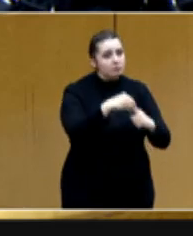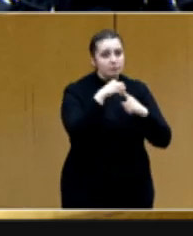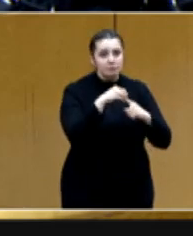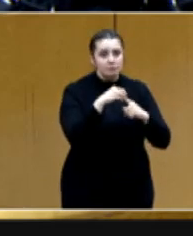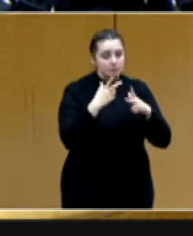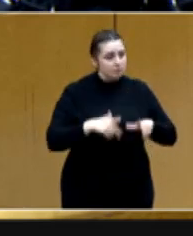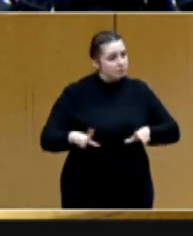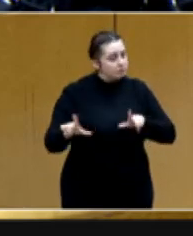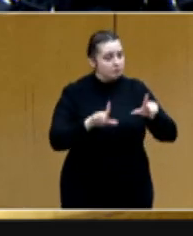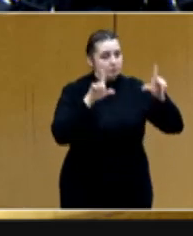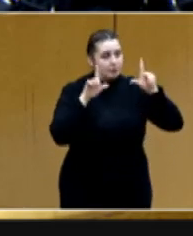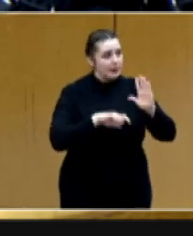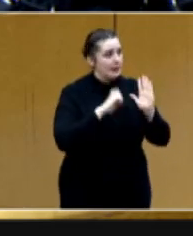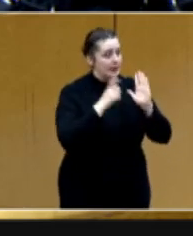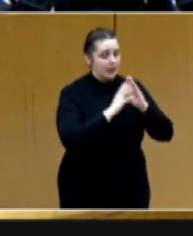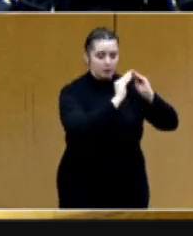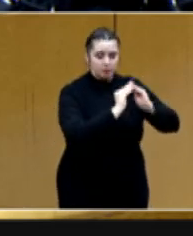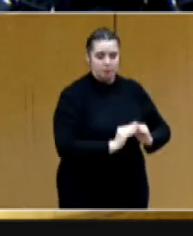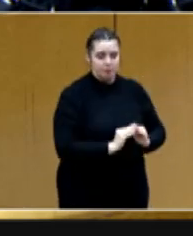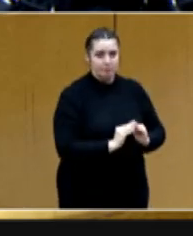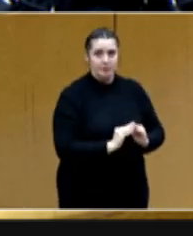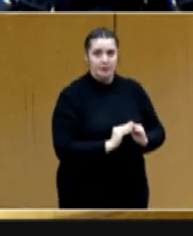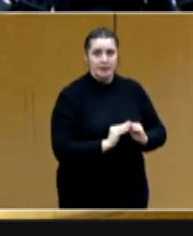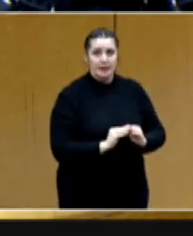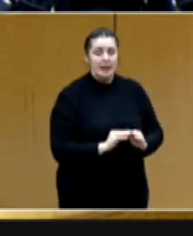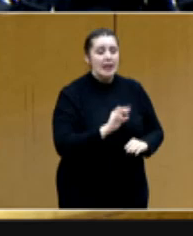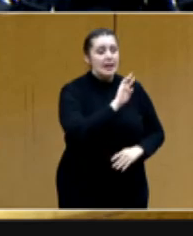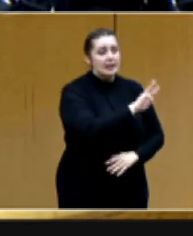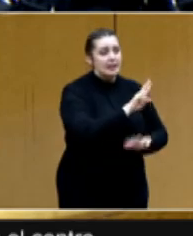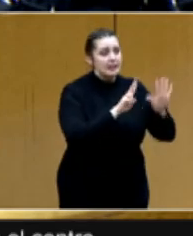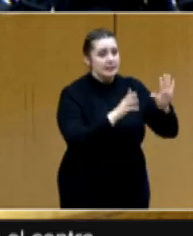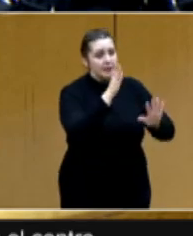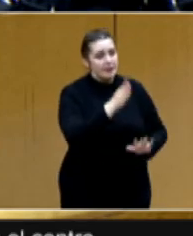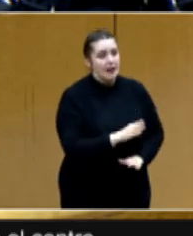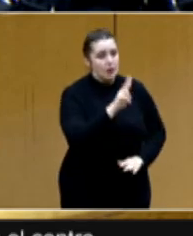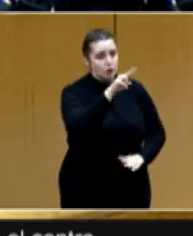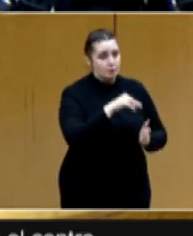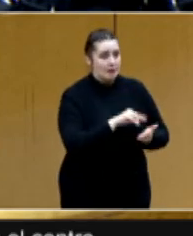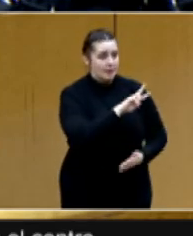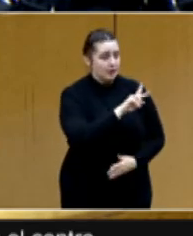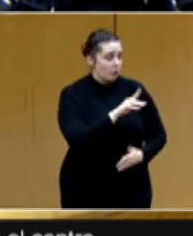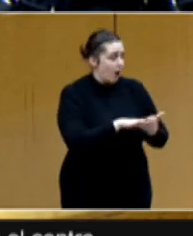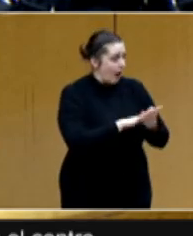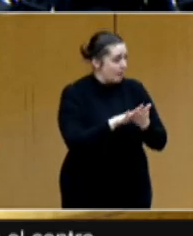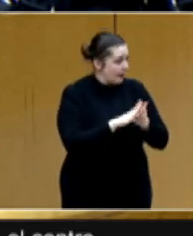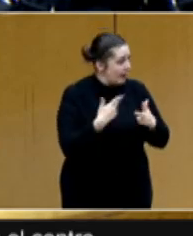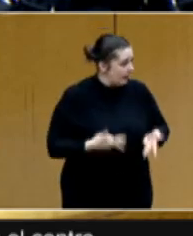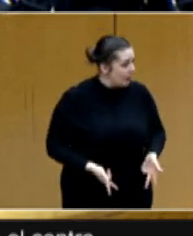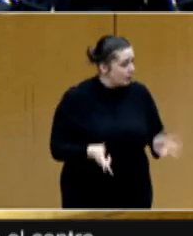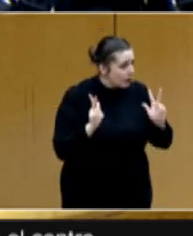la legislación posmoderna la ley 37/2021 de regulación de la eutanasia la Ley